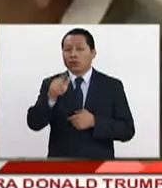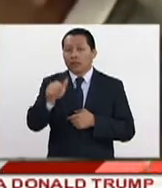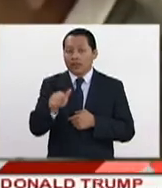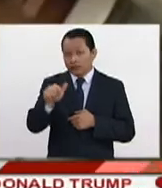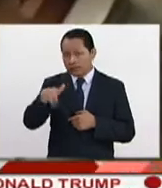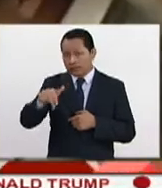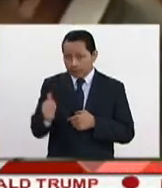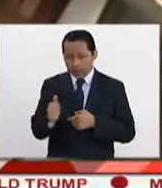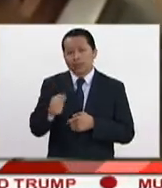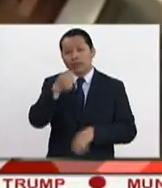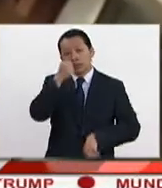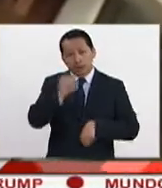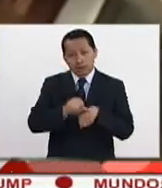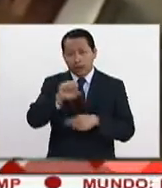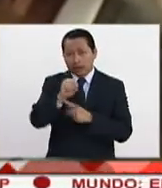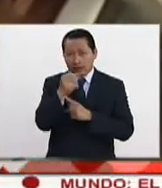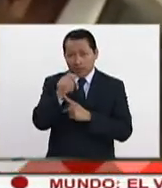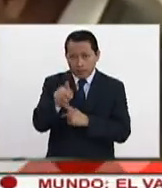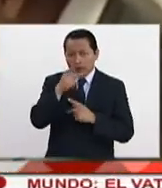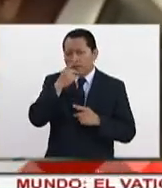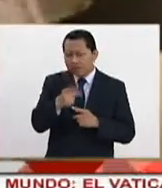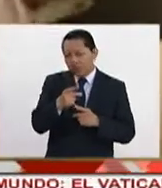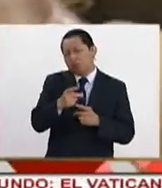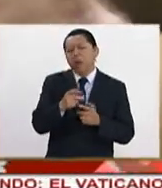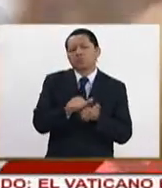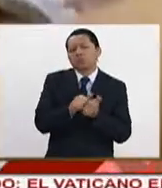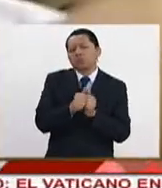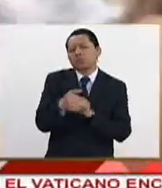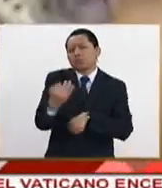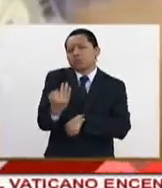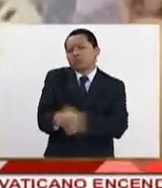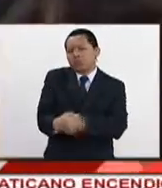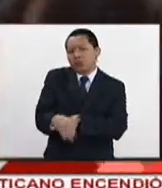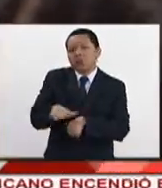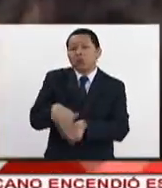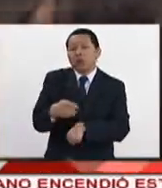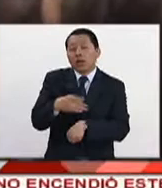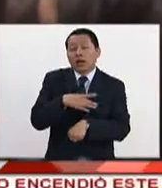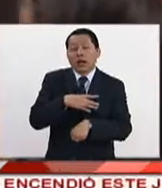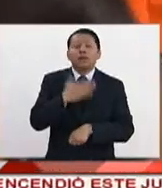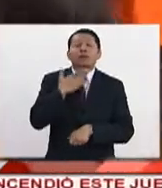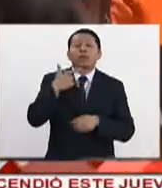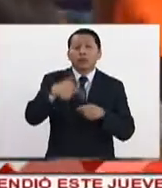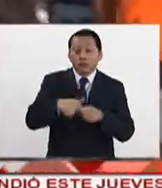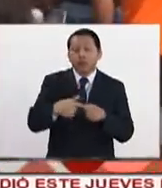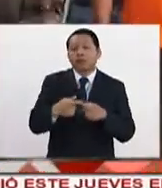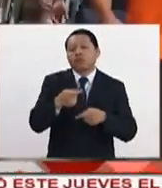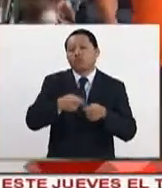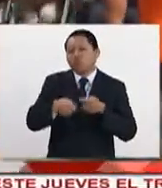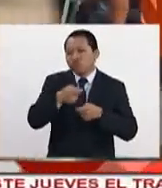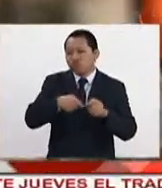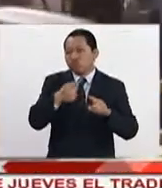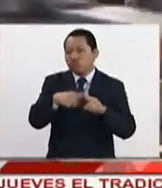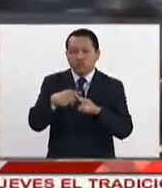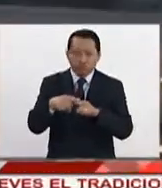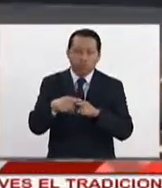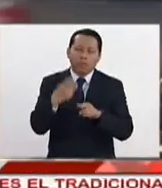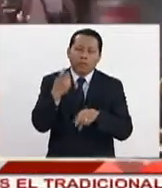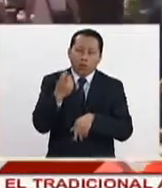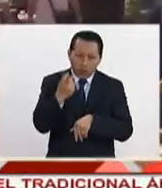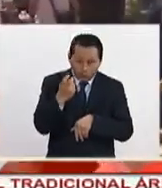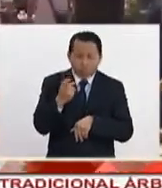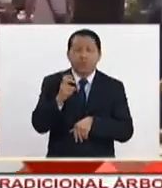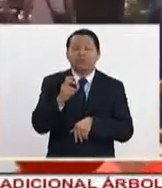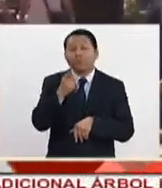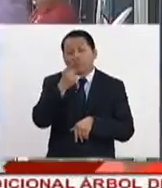secretario de Hacienda, explicó que este rango es transitorio y se debe al cambio en los precios de los combustibles y el tipo de cambio. Asimismo, dijo